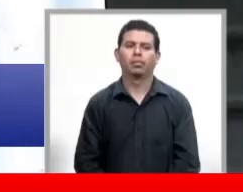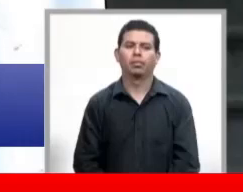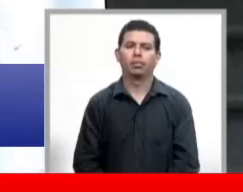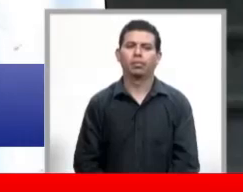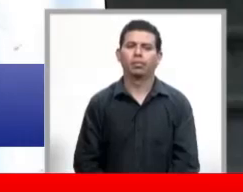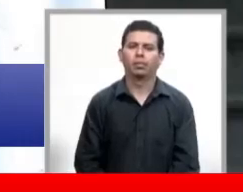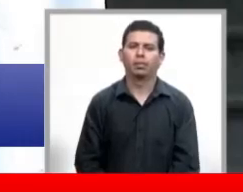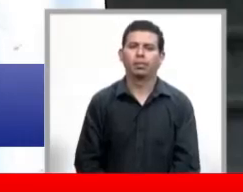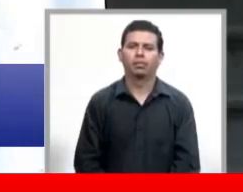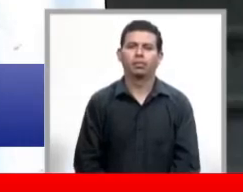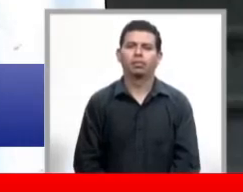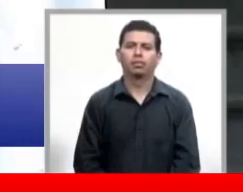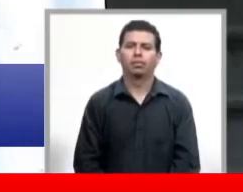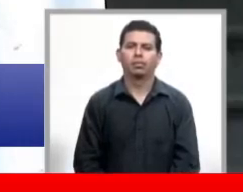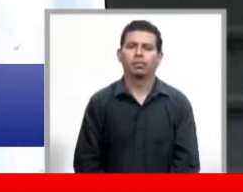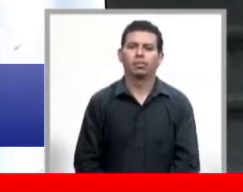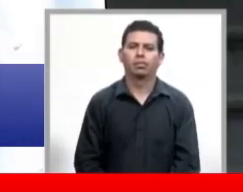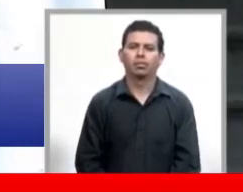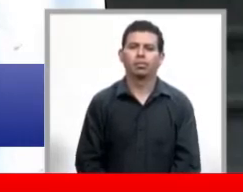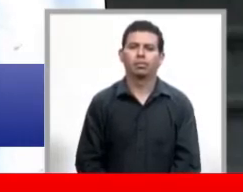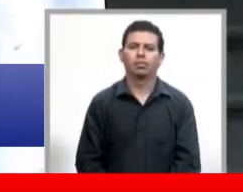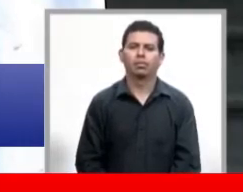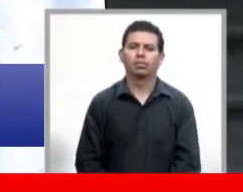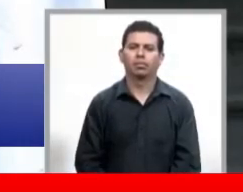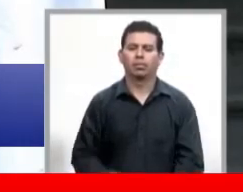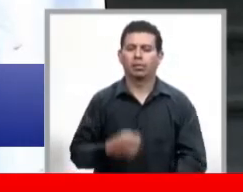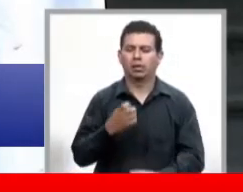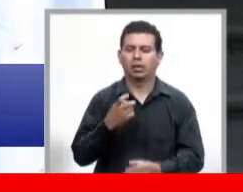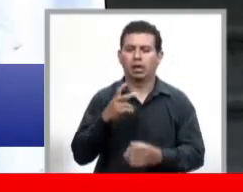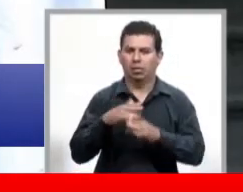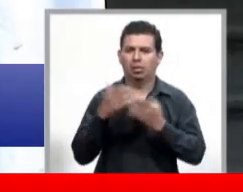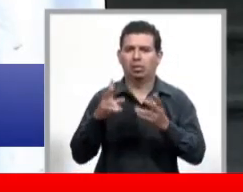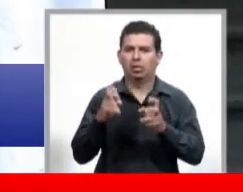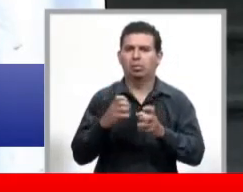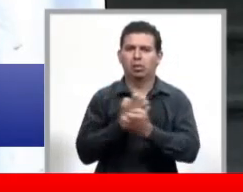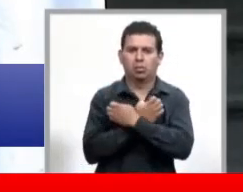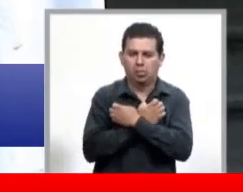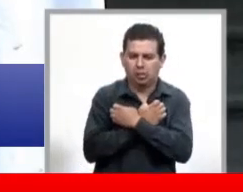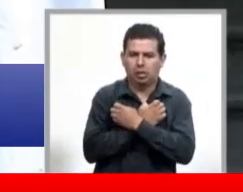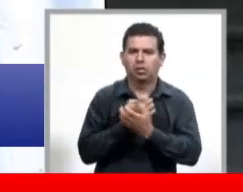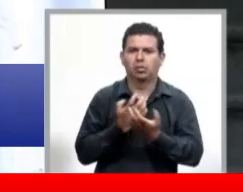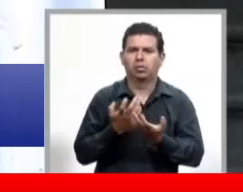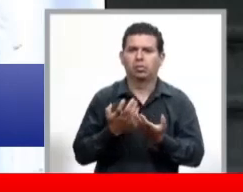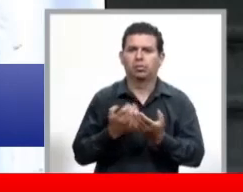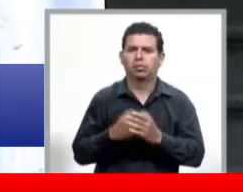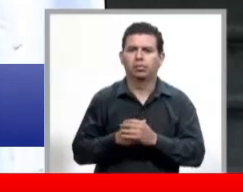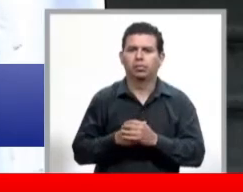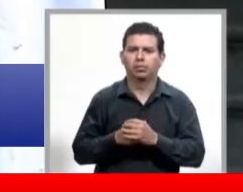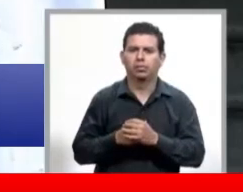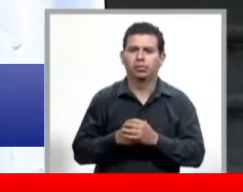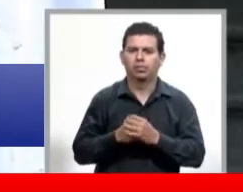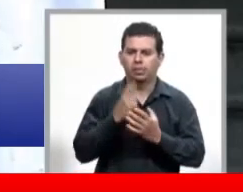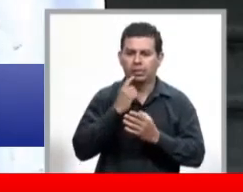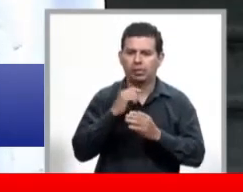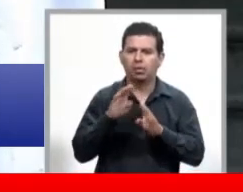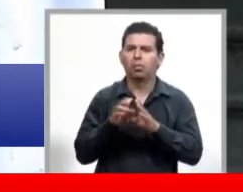diría es primero que nosotros hacemos una invitación al área de bienestar para